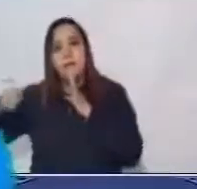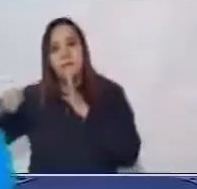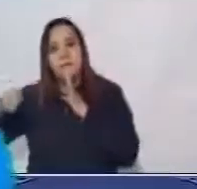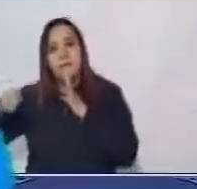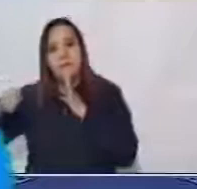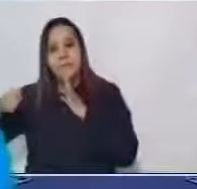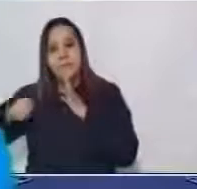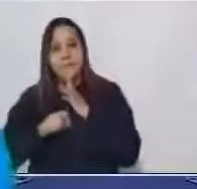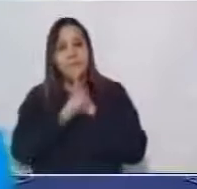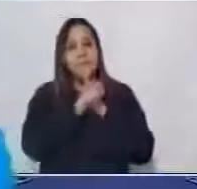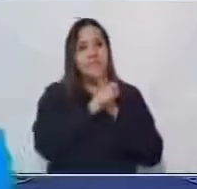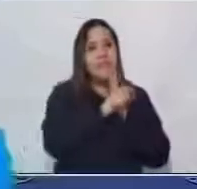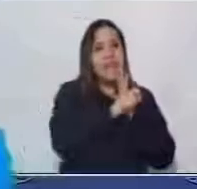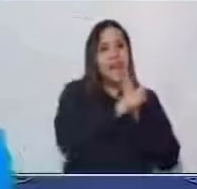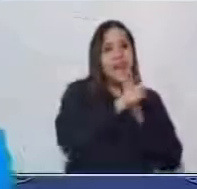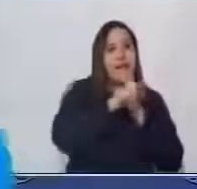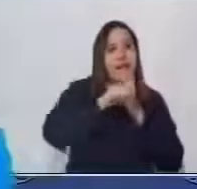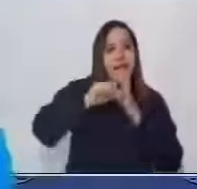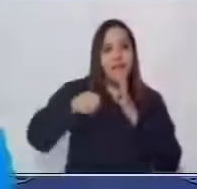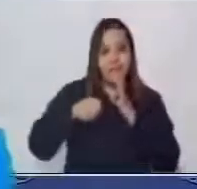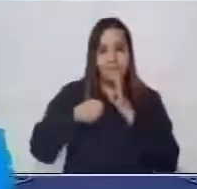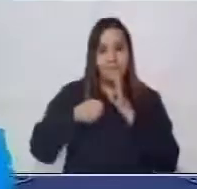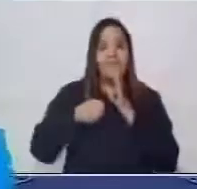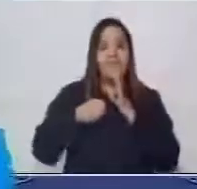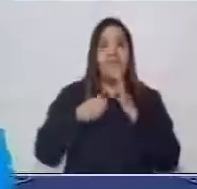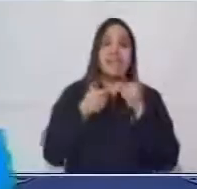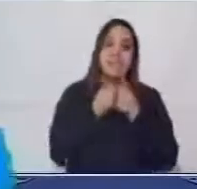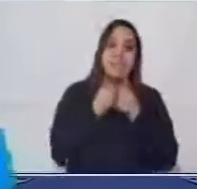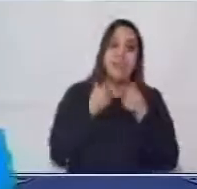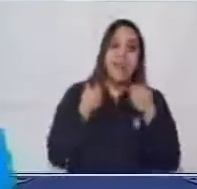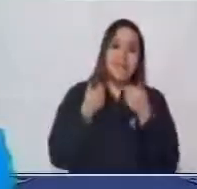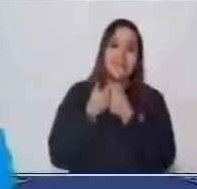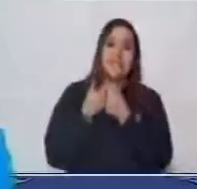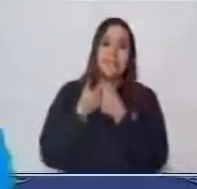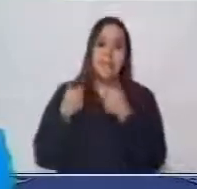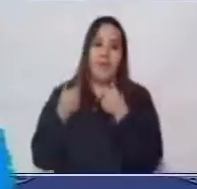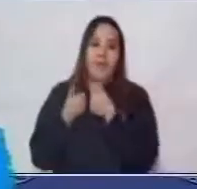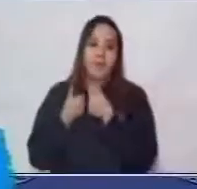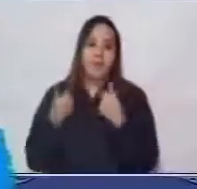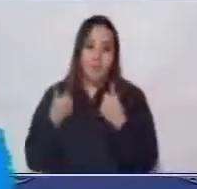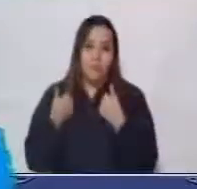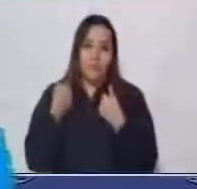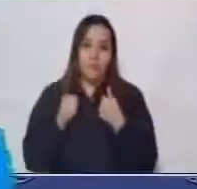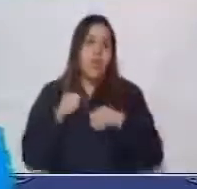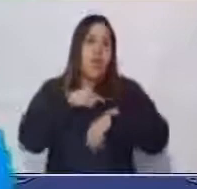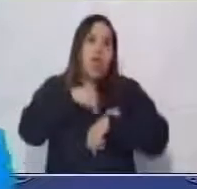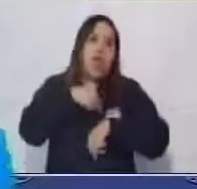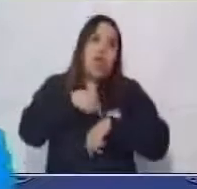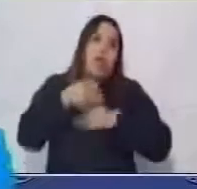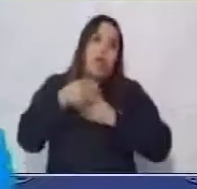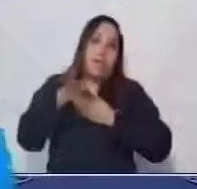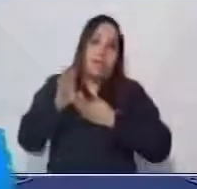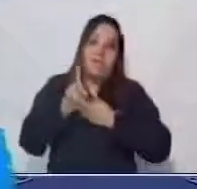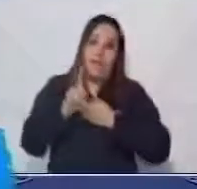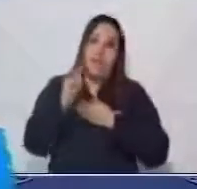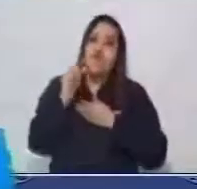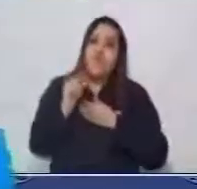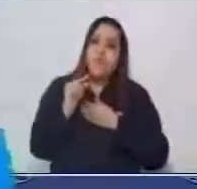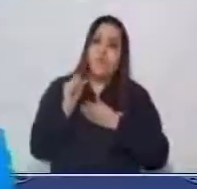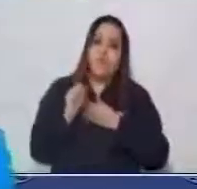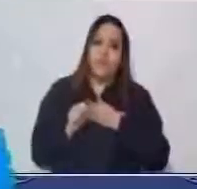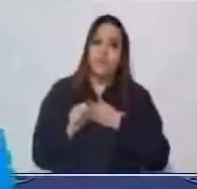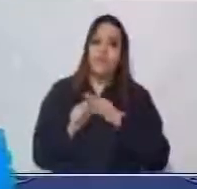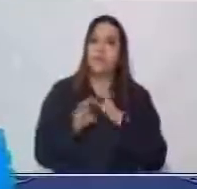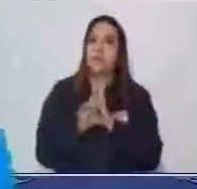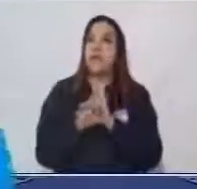La primera función es separar los elementos de una serie. Tenemos acá un listado de qué hay